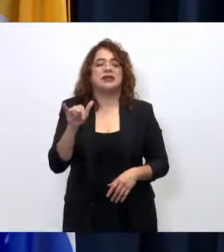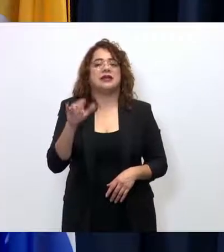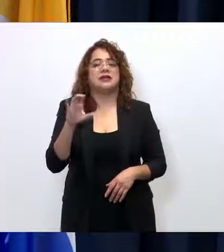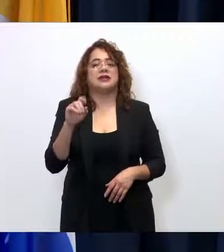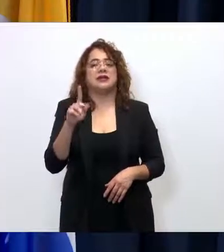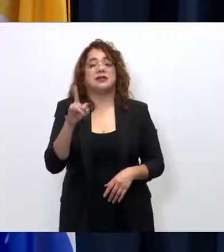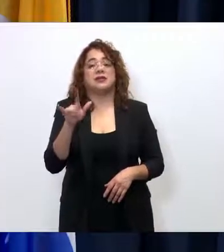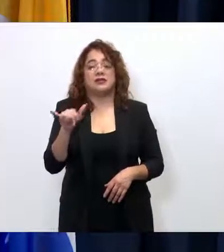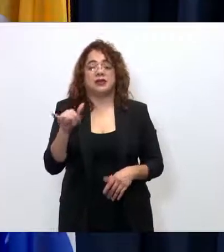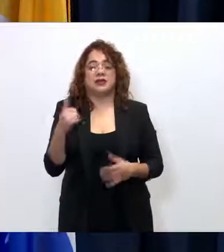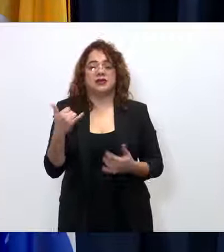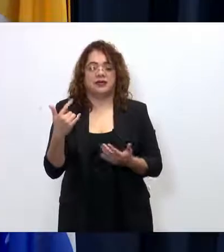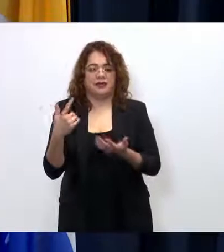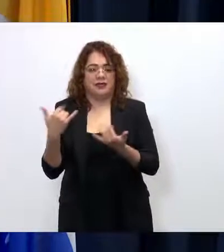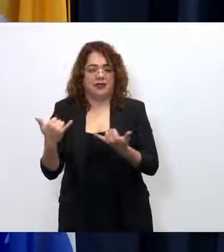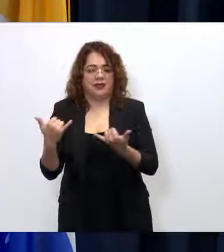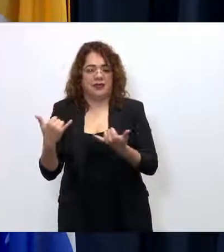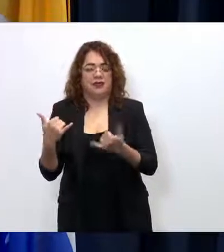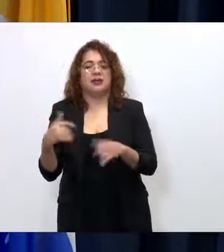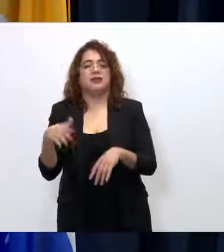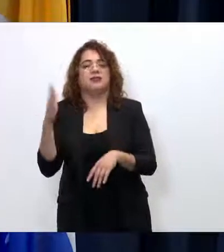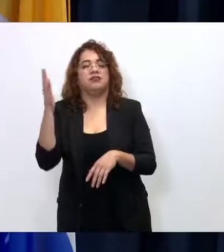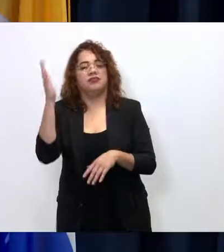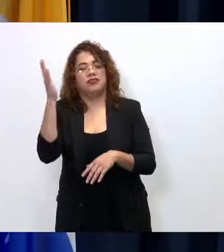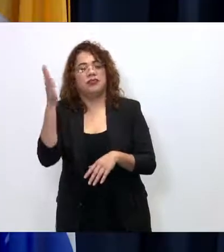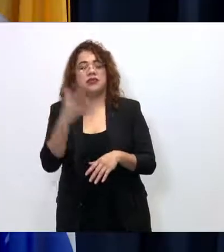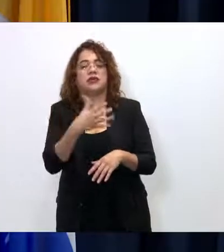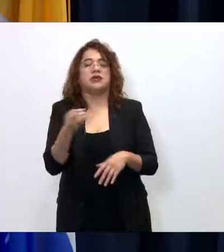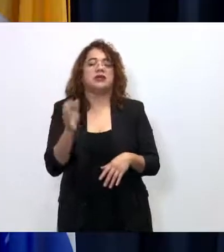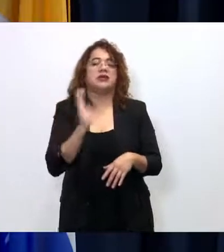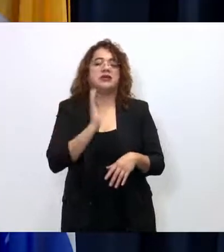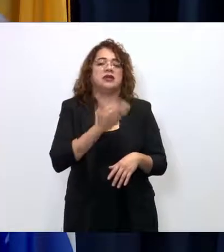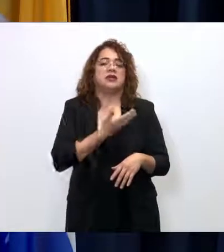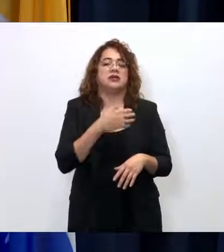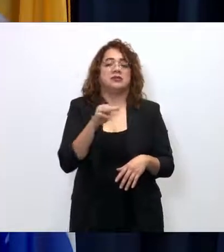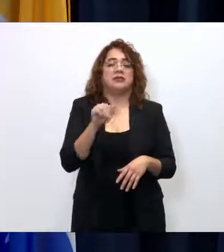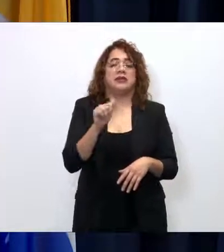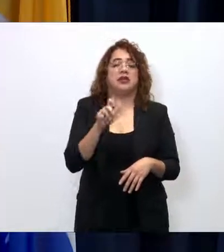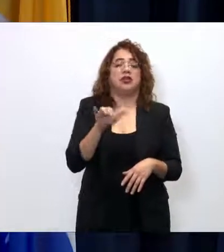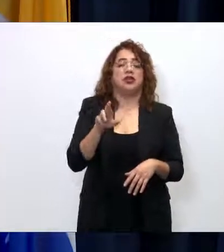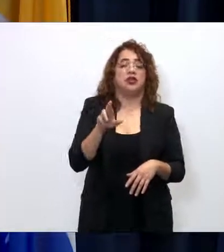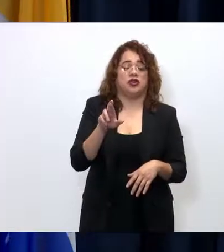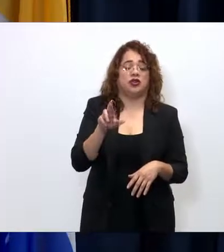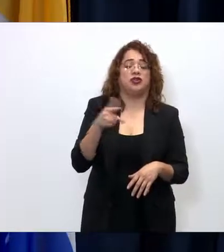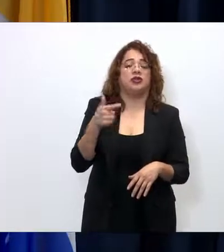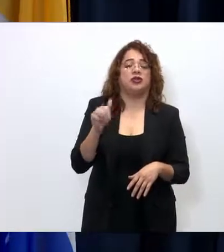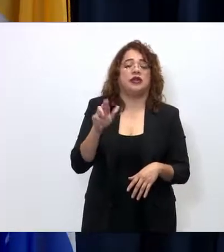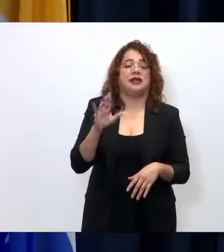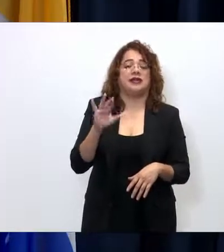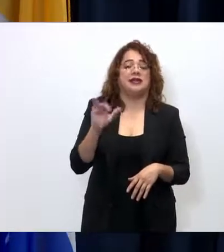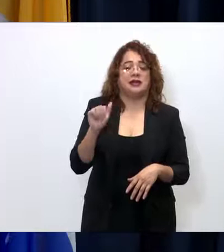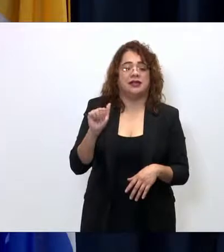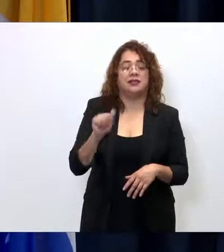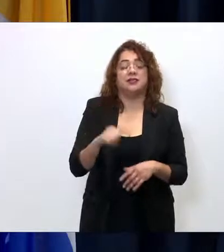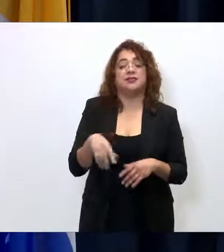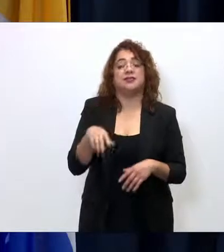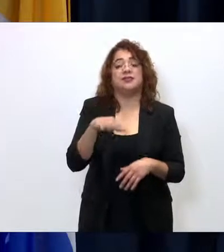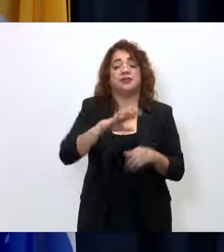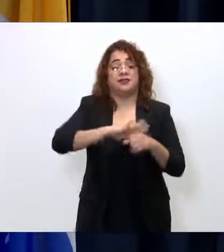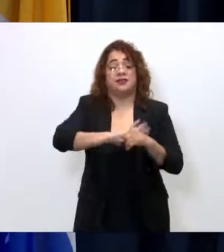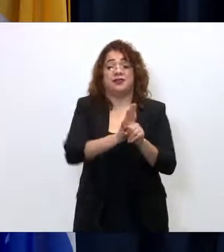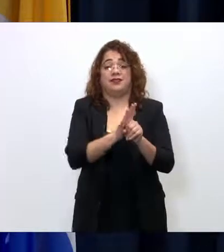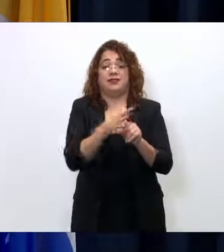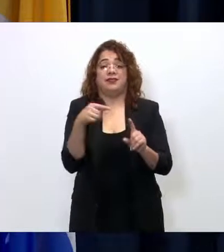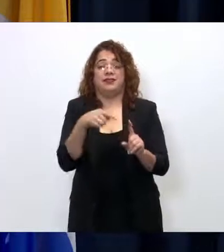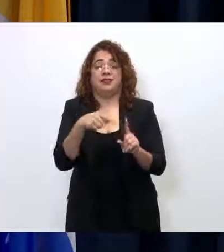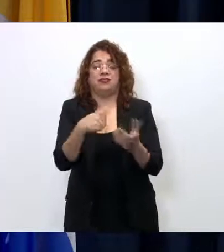y Servicios Humanos, y también nuestro alcalde Garcia. Empecemos con una actualización sobre COVID-19 y